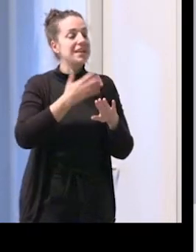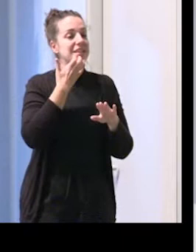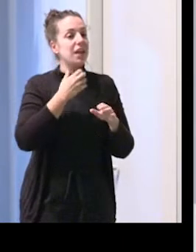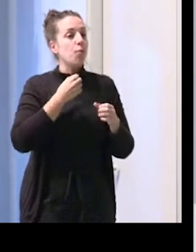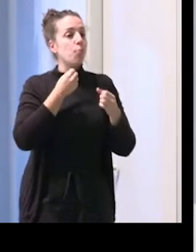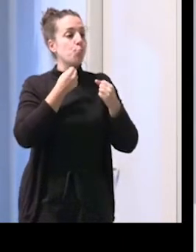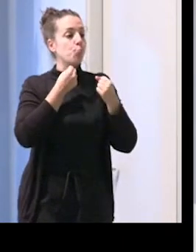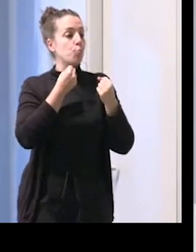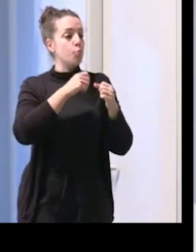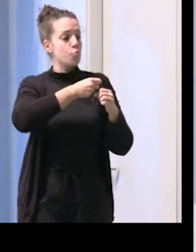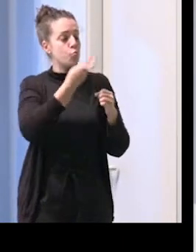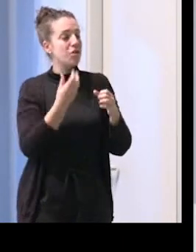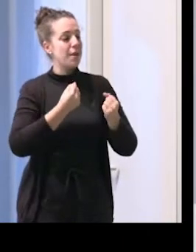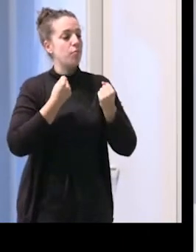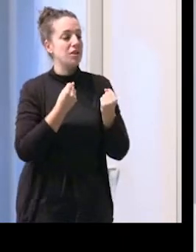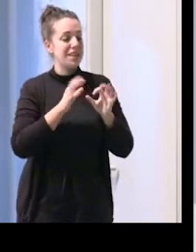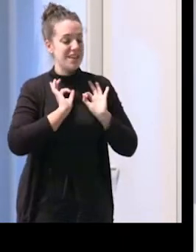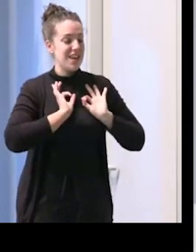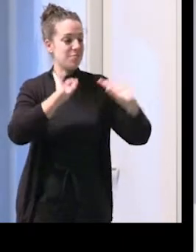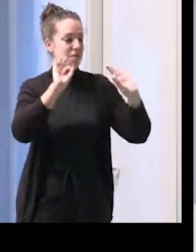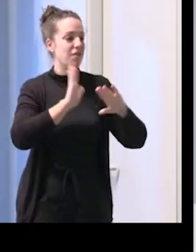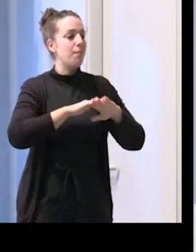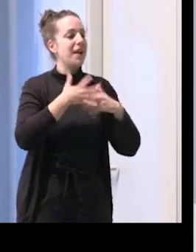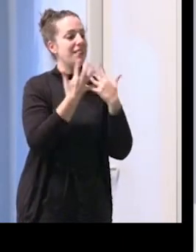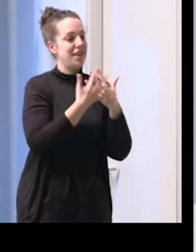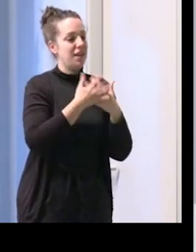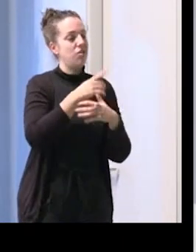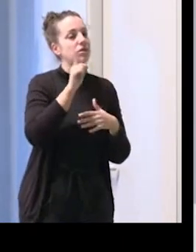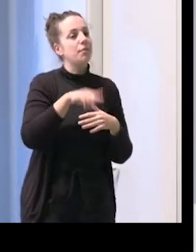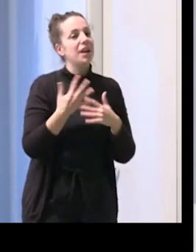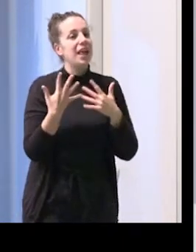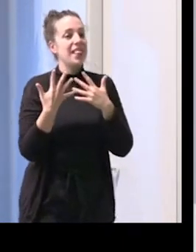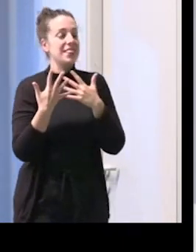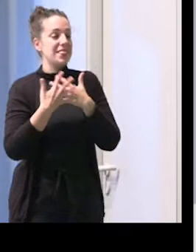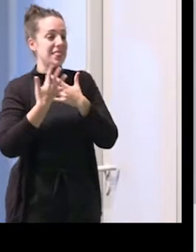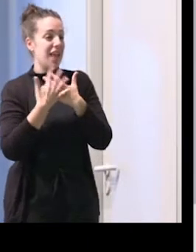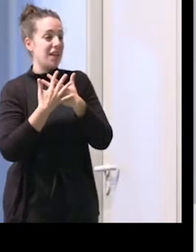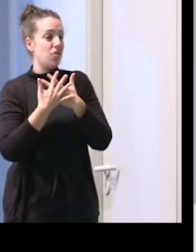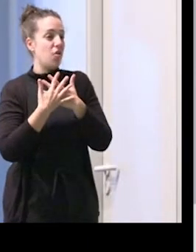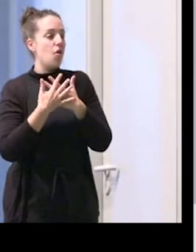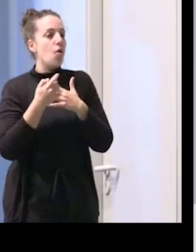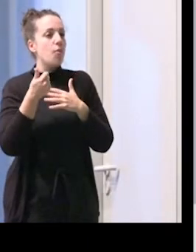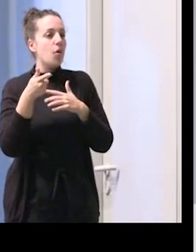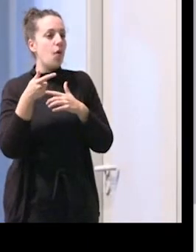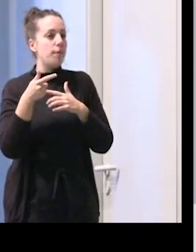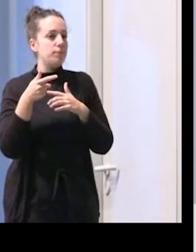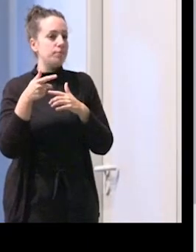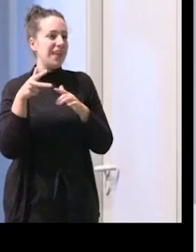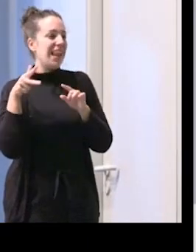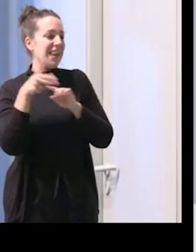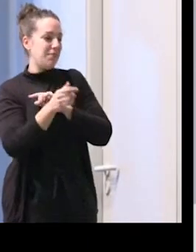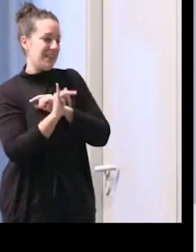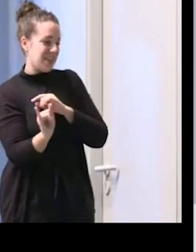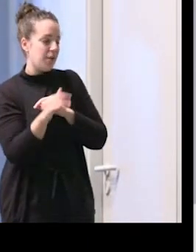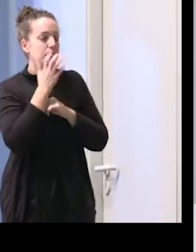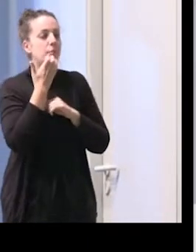les decía, son específicas de ciertos tejidos y tienen un potencial mucho más restricto. Por ejemplo, una célula